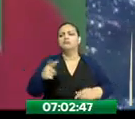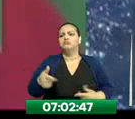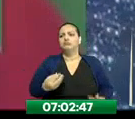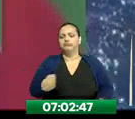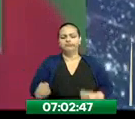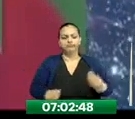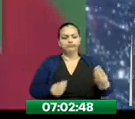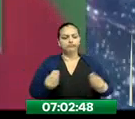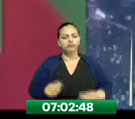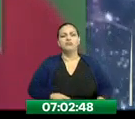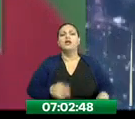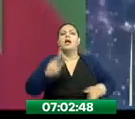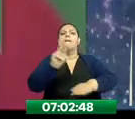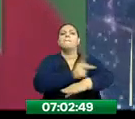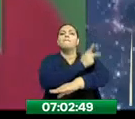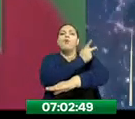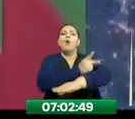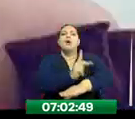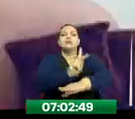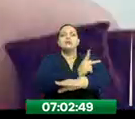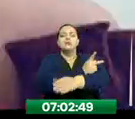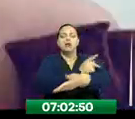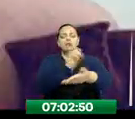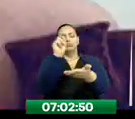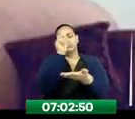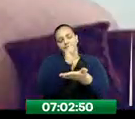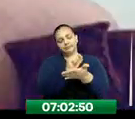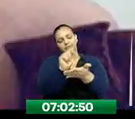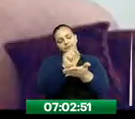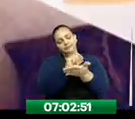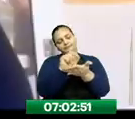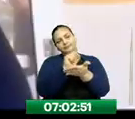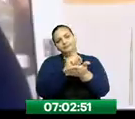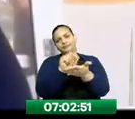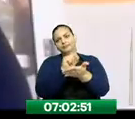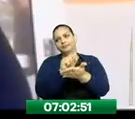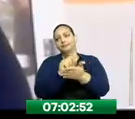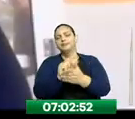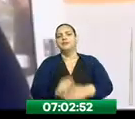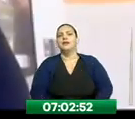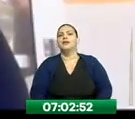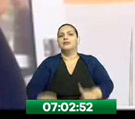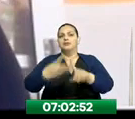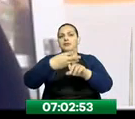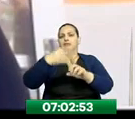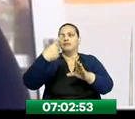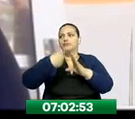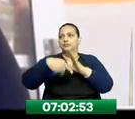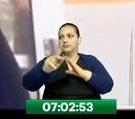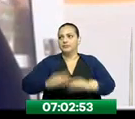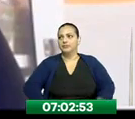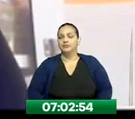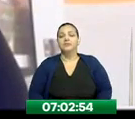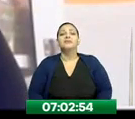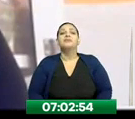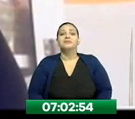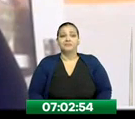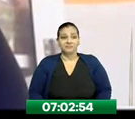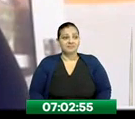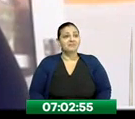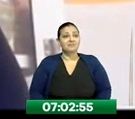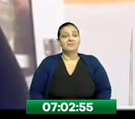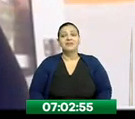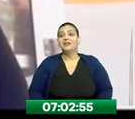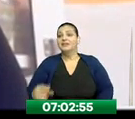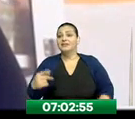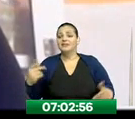para que artistas declamen la poesía escrita por Jonathan. Muy pronto volveremos a ser felices,